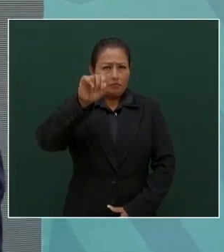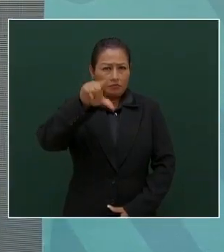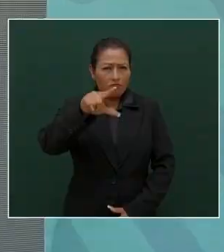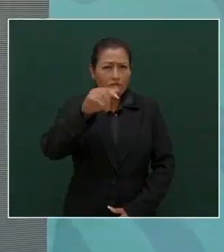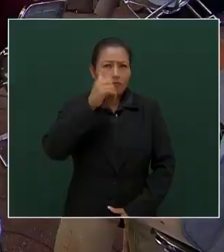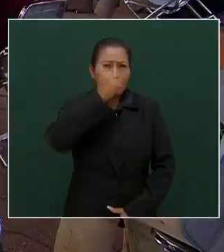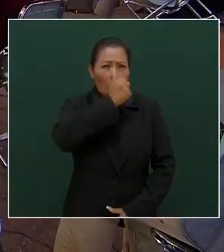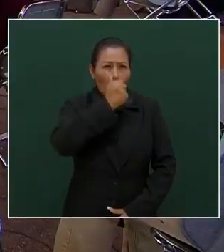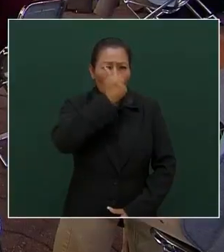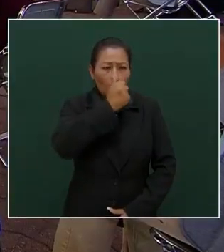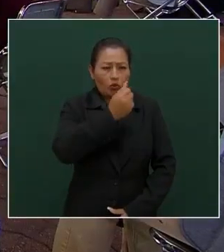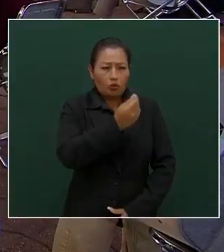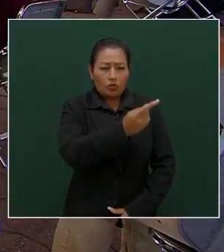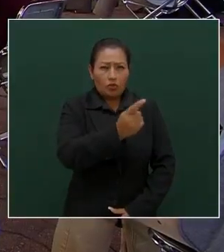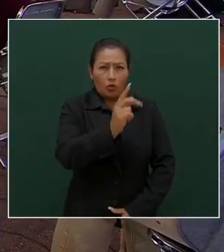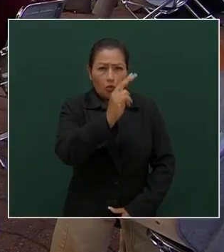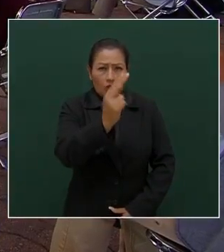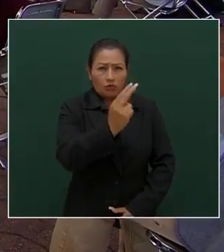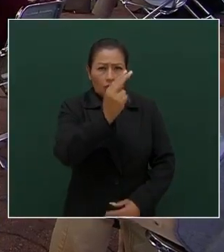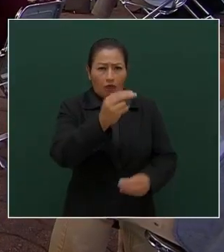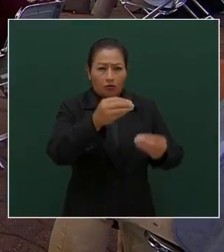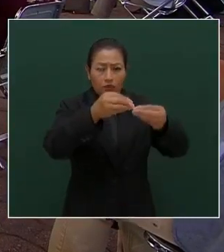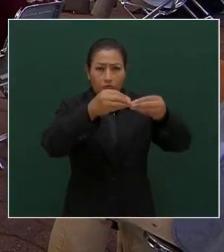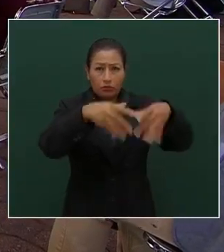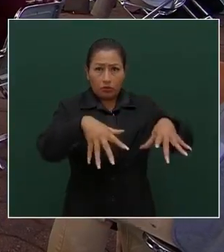que esta organización